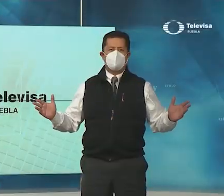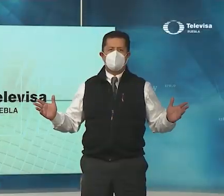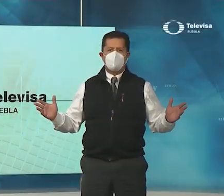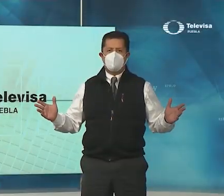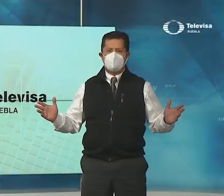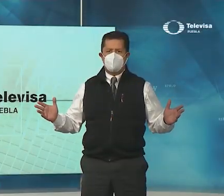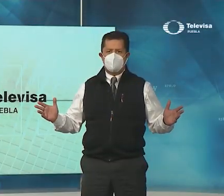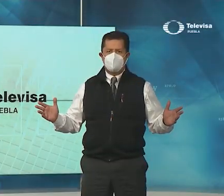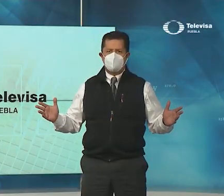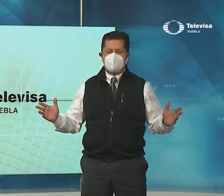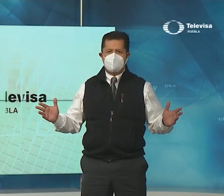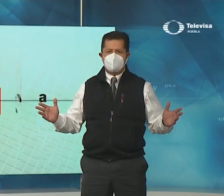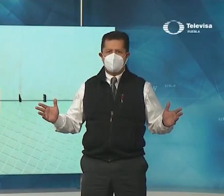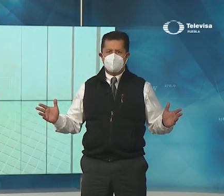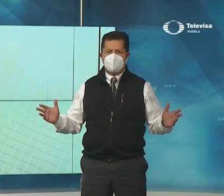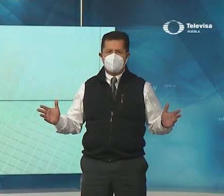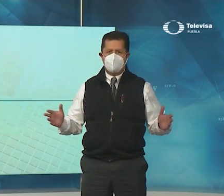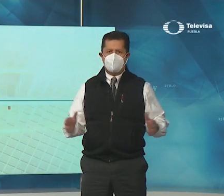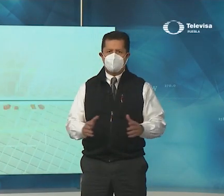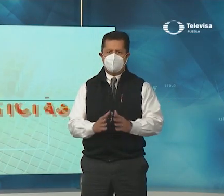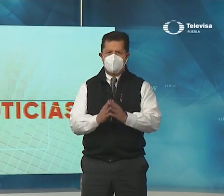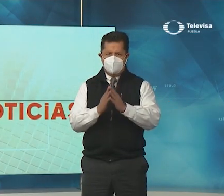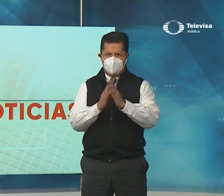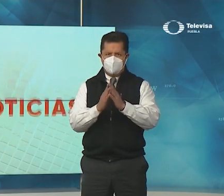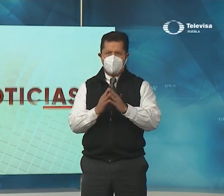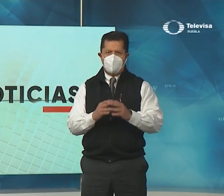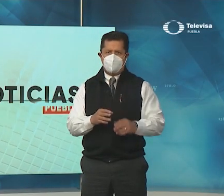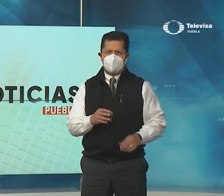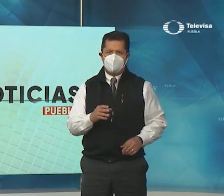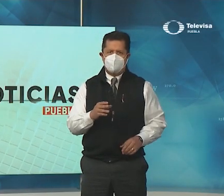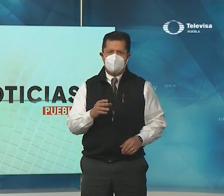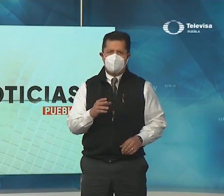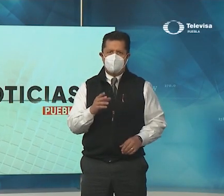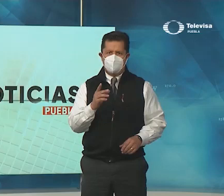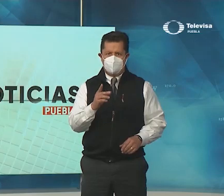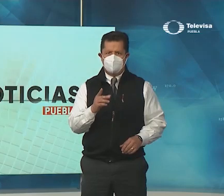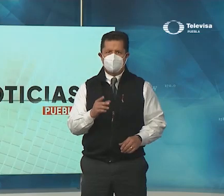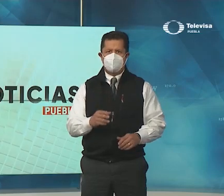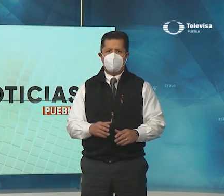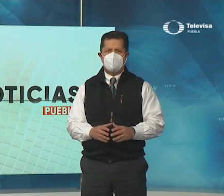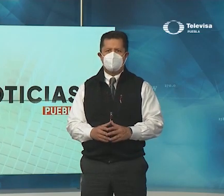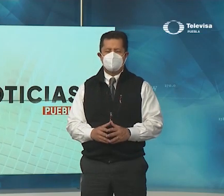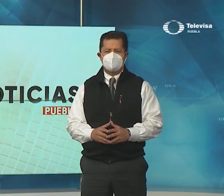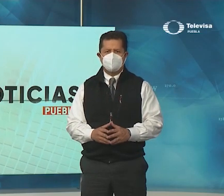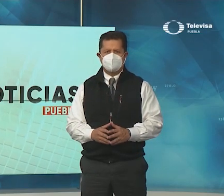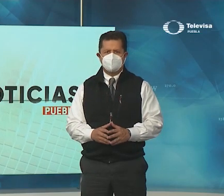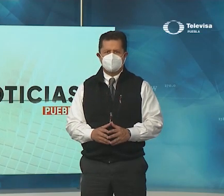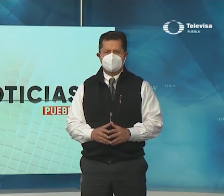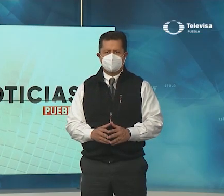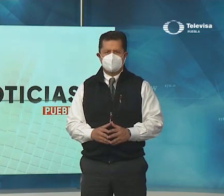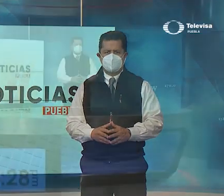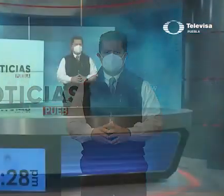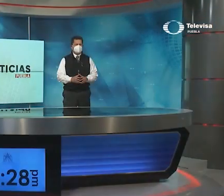Amigos, hasta aquí la información. A todos muchas gracias, buena tarde, buen provecho, cubrebocas y unos segundos de silencio.